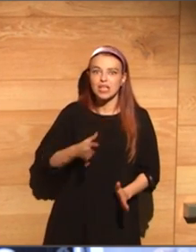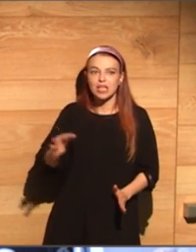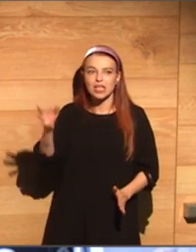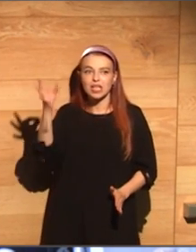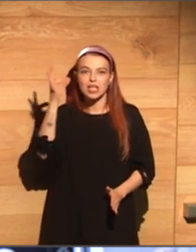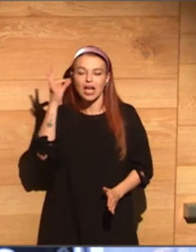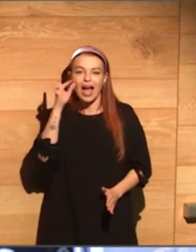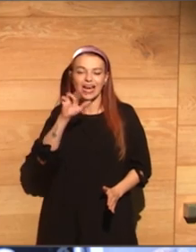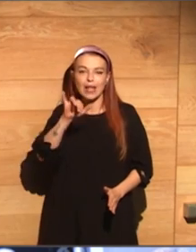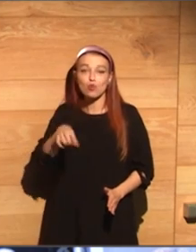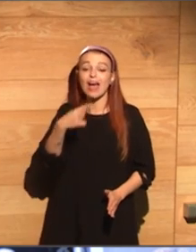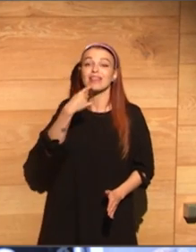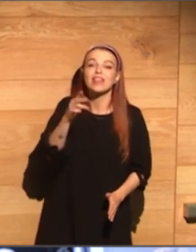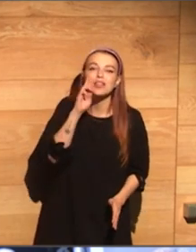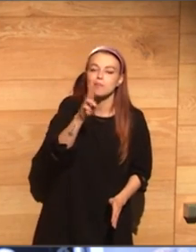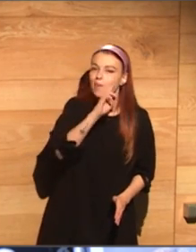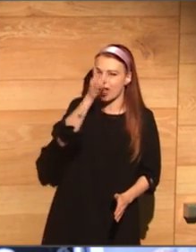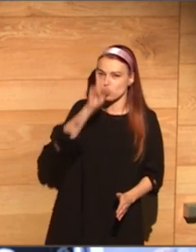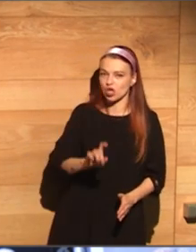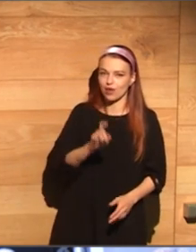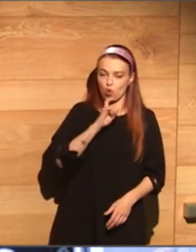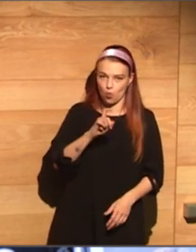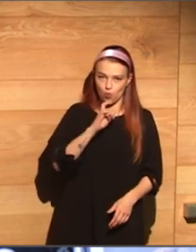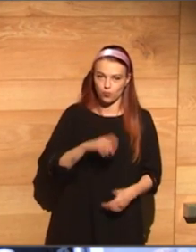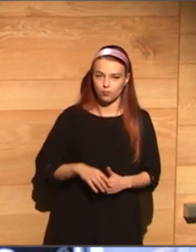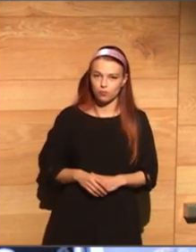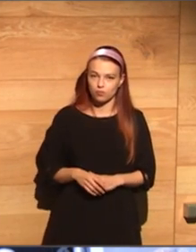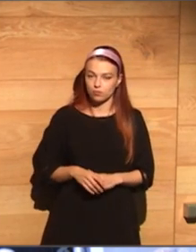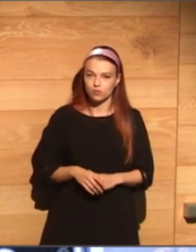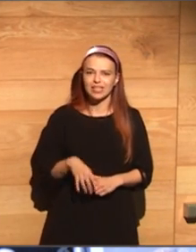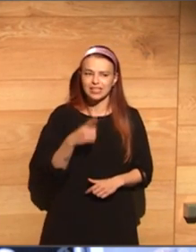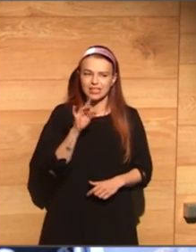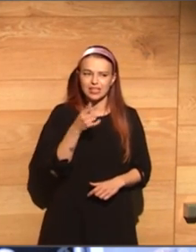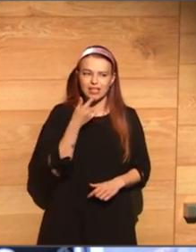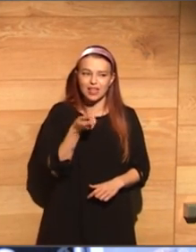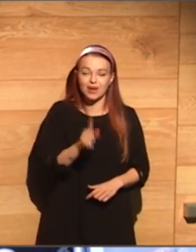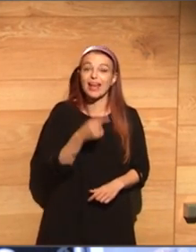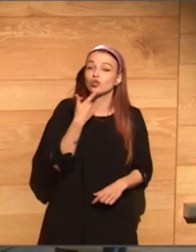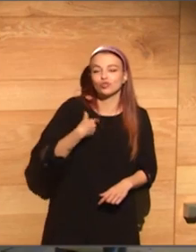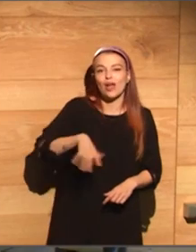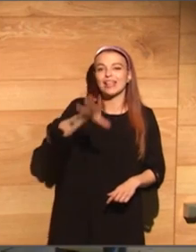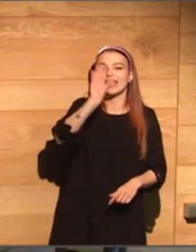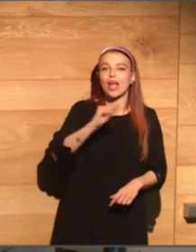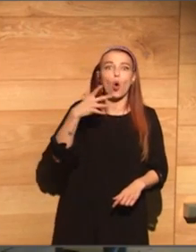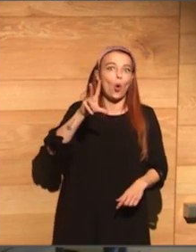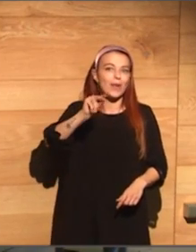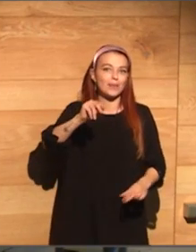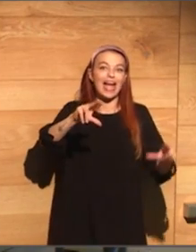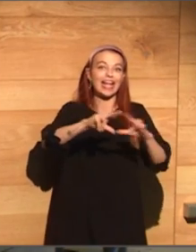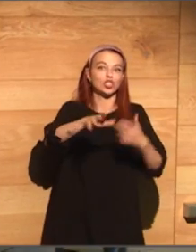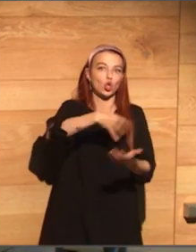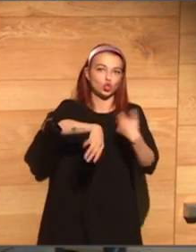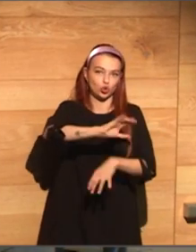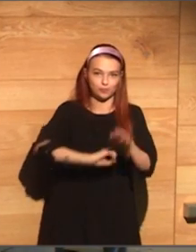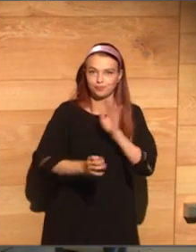las líneas telefónicas. Decía eso, sí, decía algo parecido. Sí. Yo lo que entendía era menudo chocho esa montaña. Lo que yo entendía. ¿Os